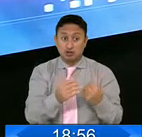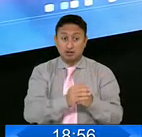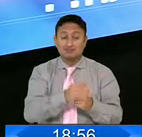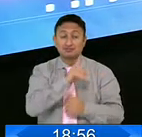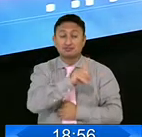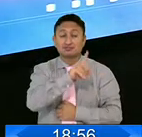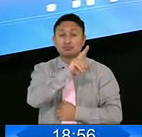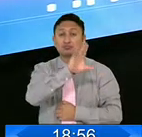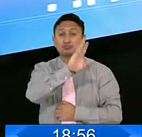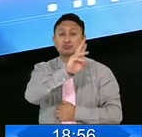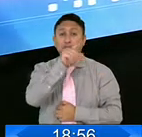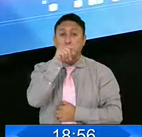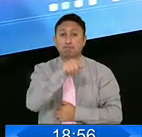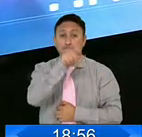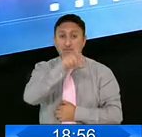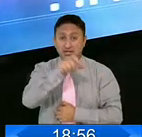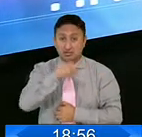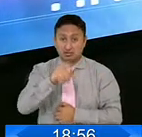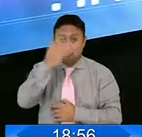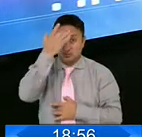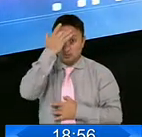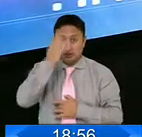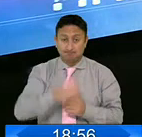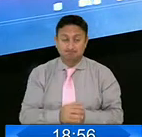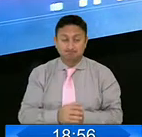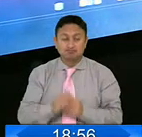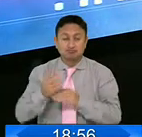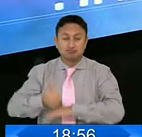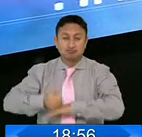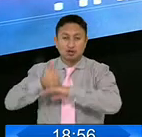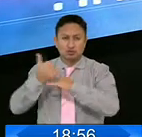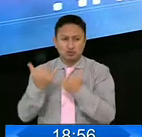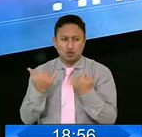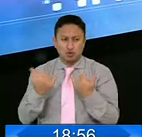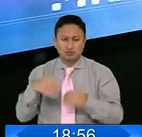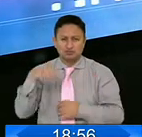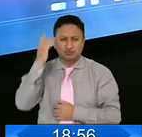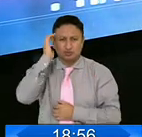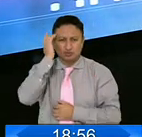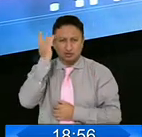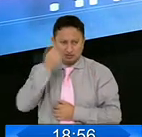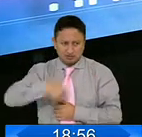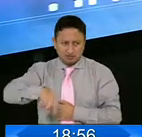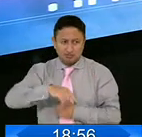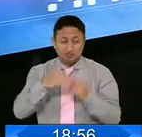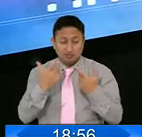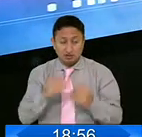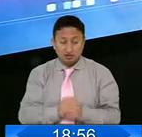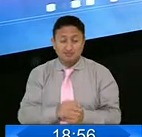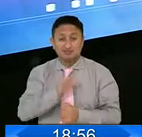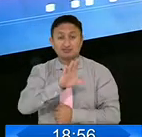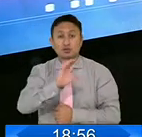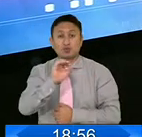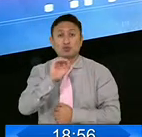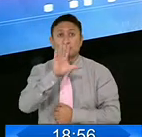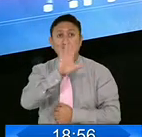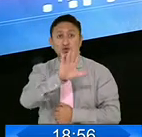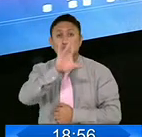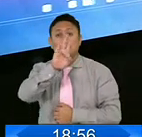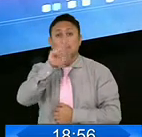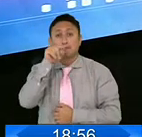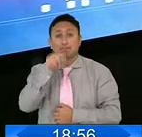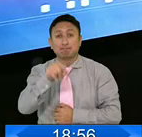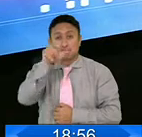126 mil casos positivos las autoridades se muestran preocupadas pues se han reportado más de 57.000